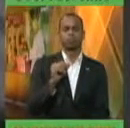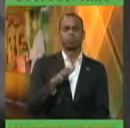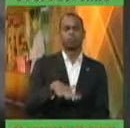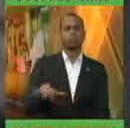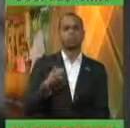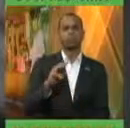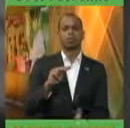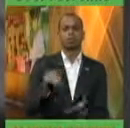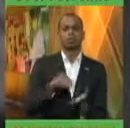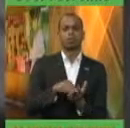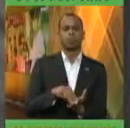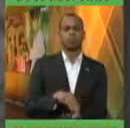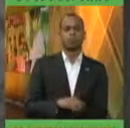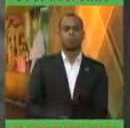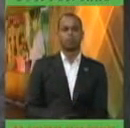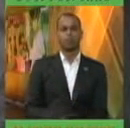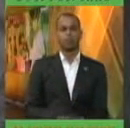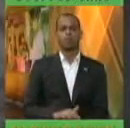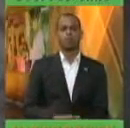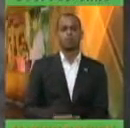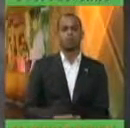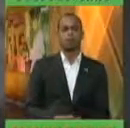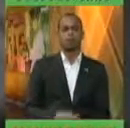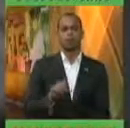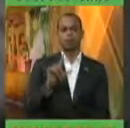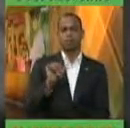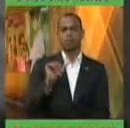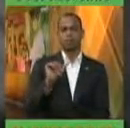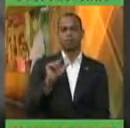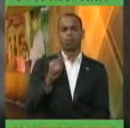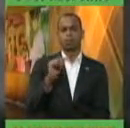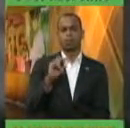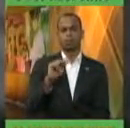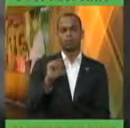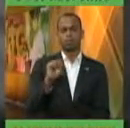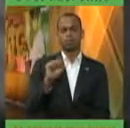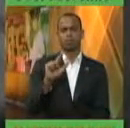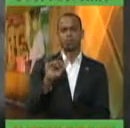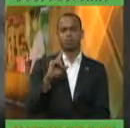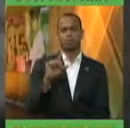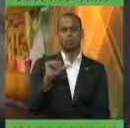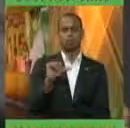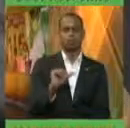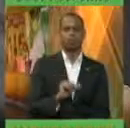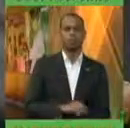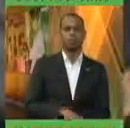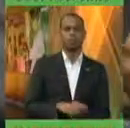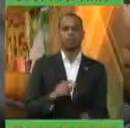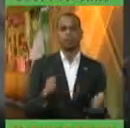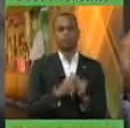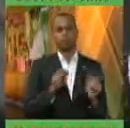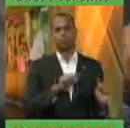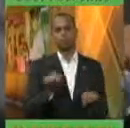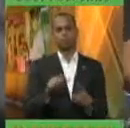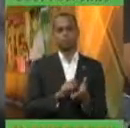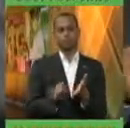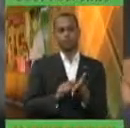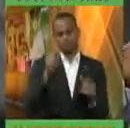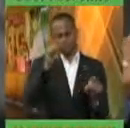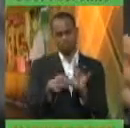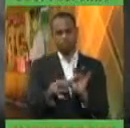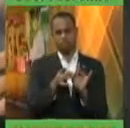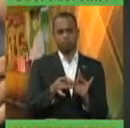de alguna a la ensalada ya quiere venir de lo que firmaron